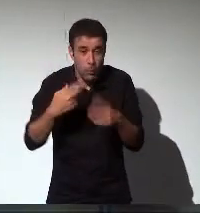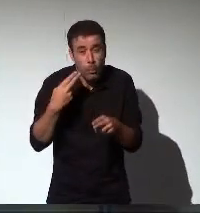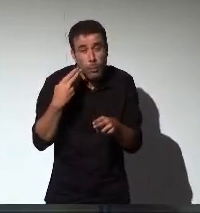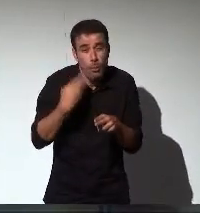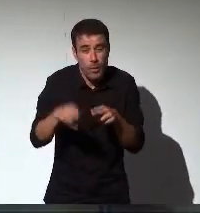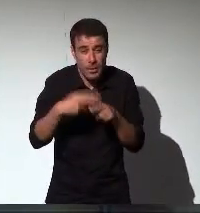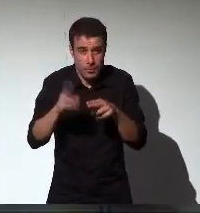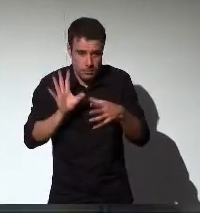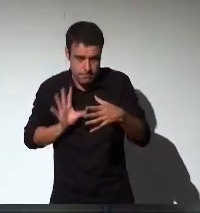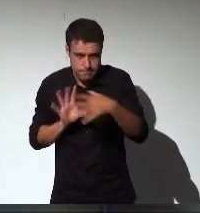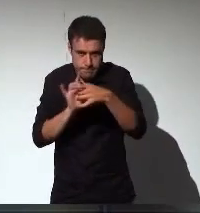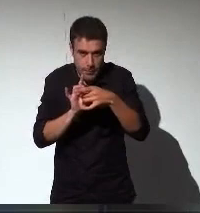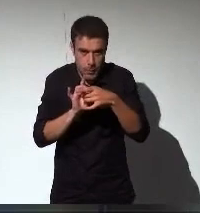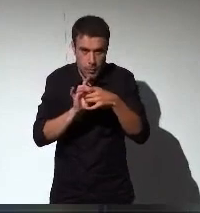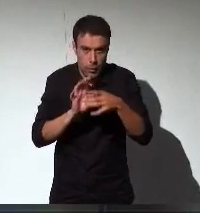pertenece a la Unión Europea,